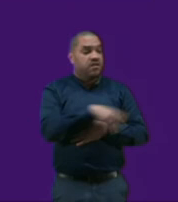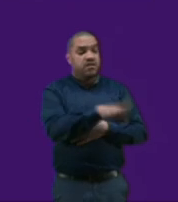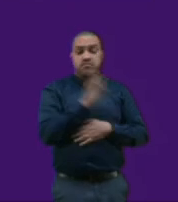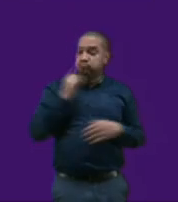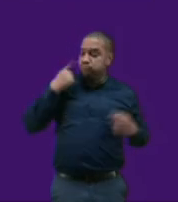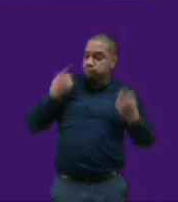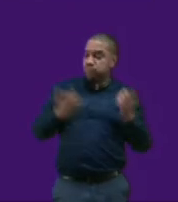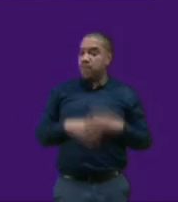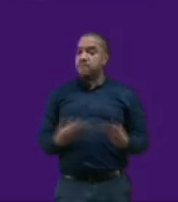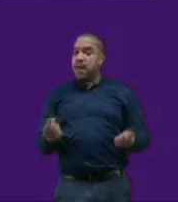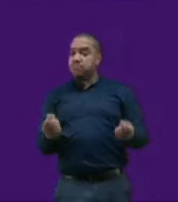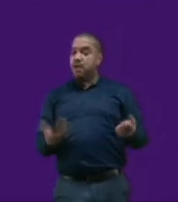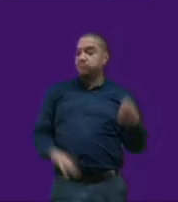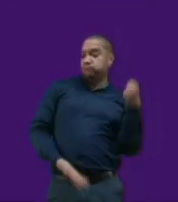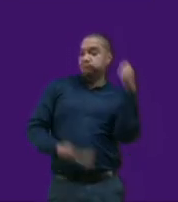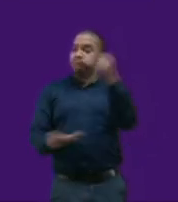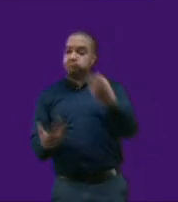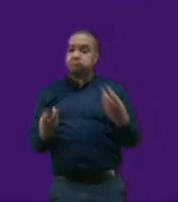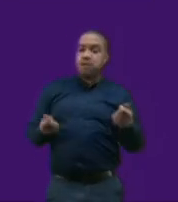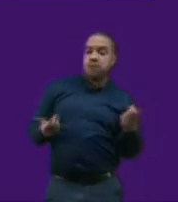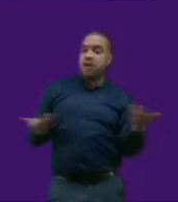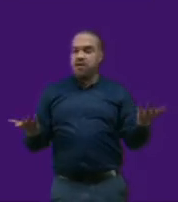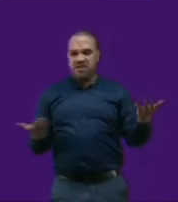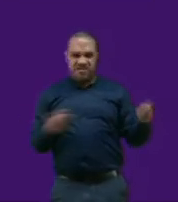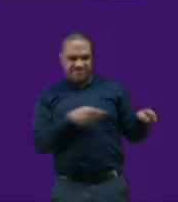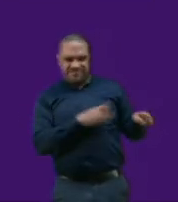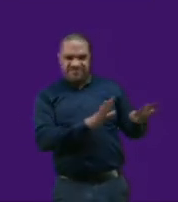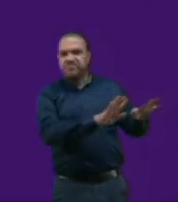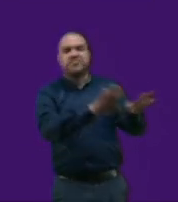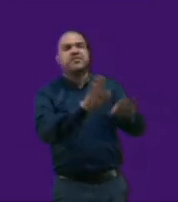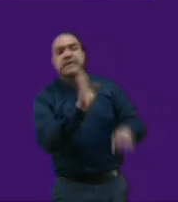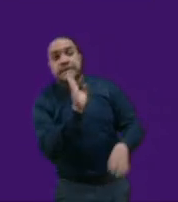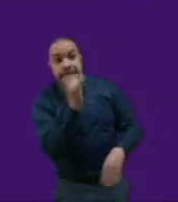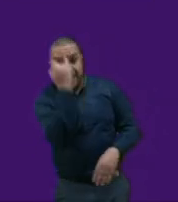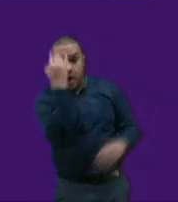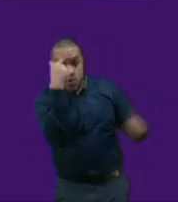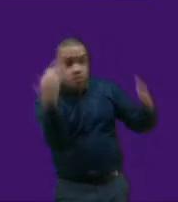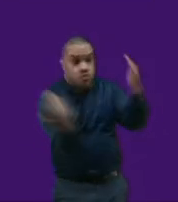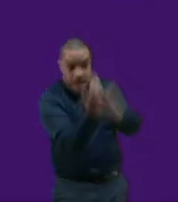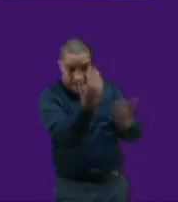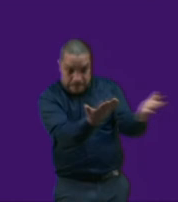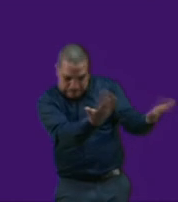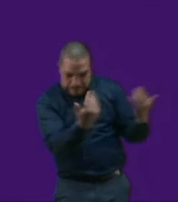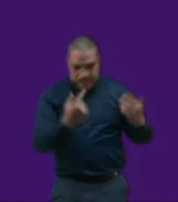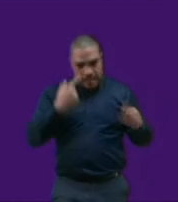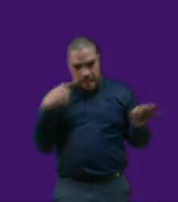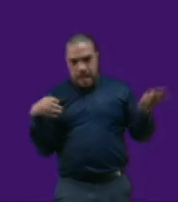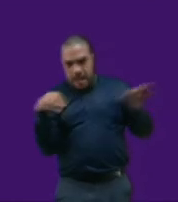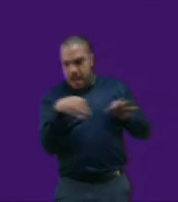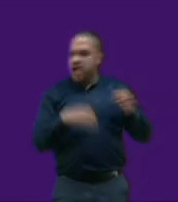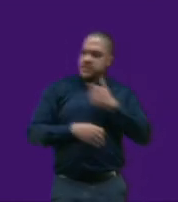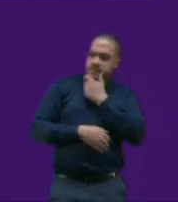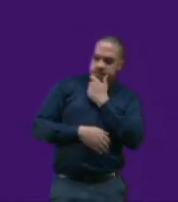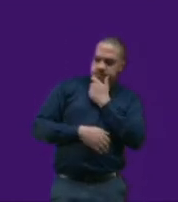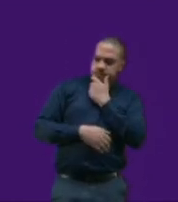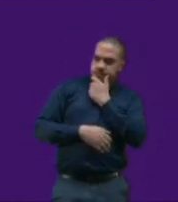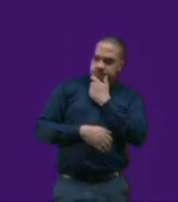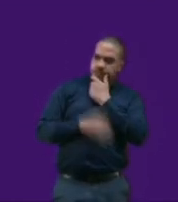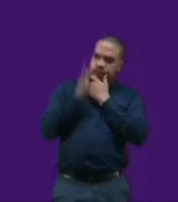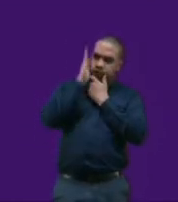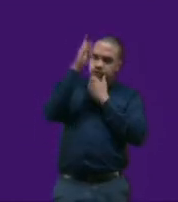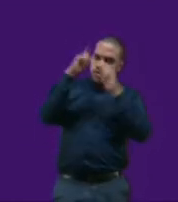ponga plata. Quiero un inversionista que sea capaz de imaginar lo imposible y que le crea a